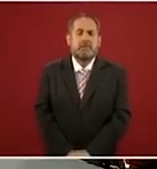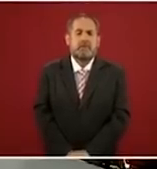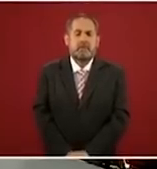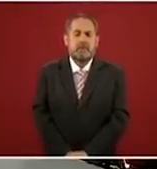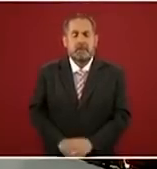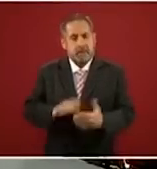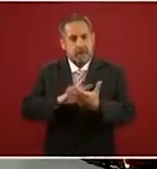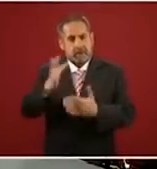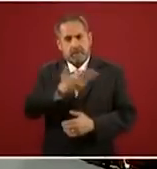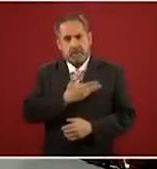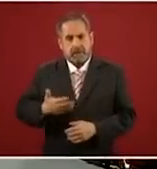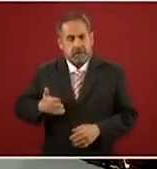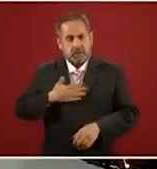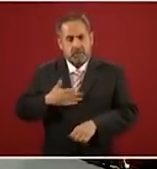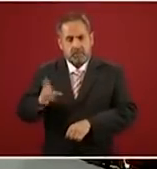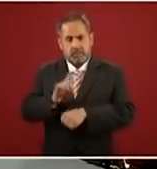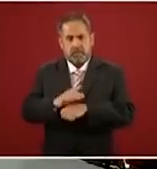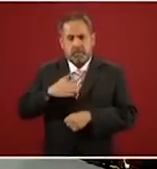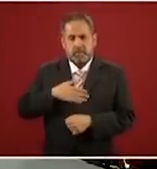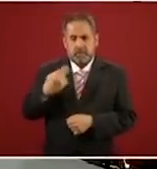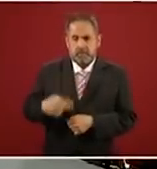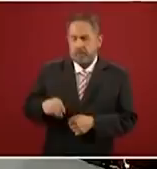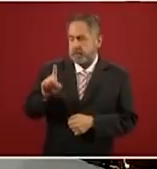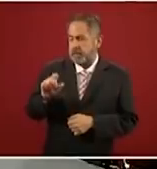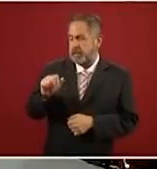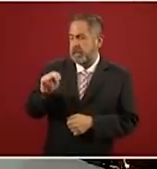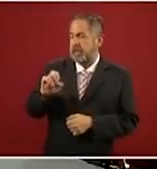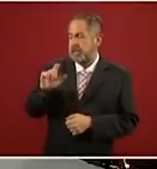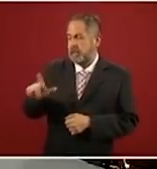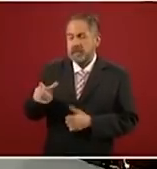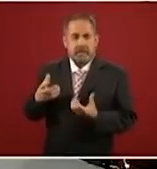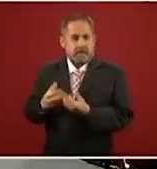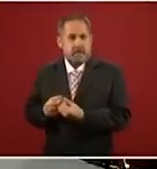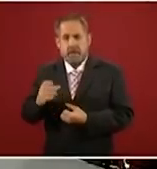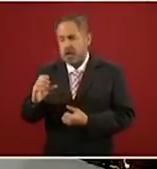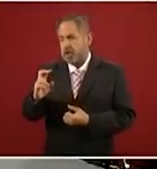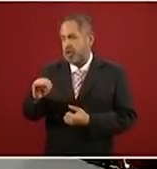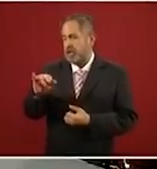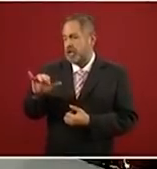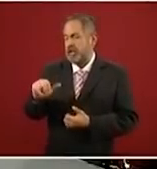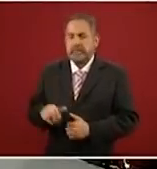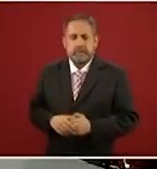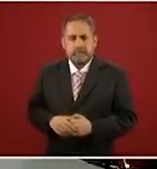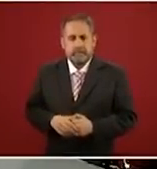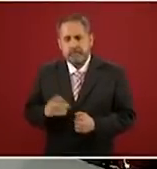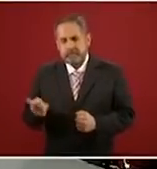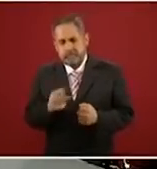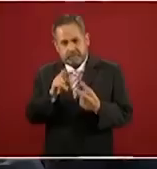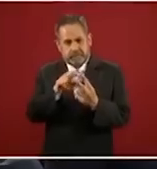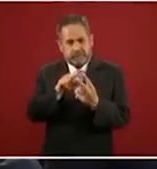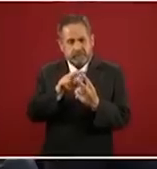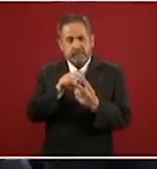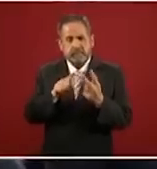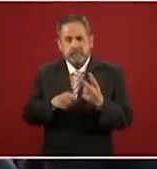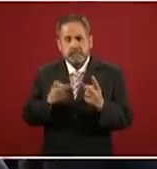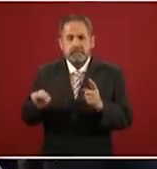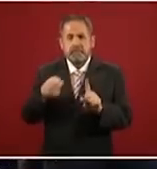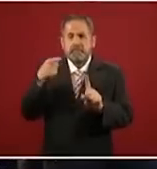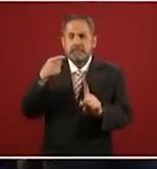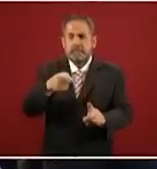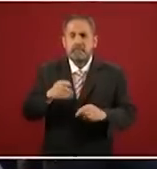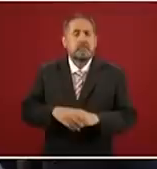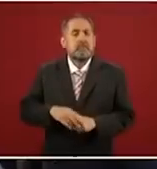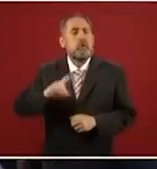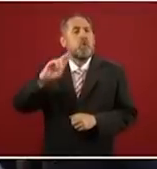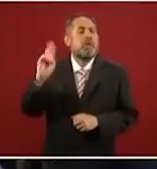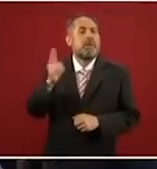gracias presidente buenos días a todos daniel blancas de crónica yo tengo algunas preguntas muy específicas sobre los temas sobre este tema de la universidad